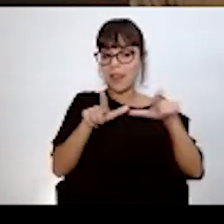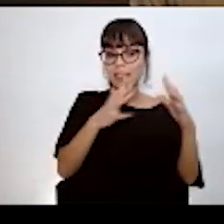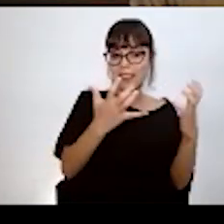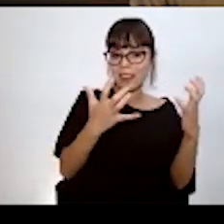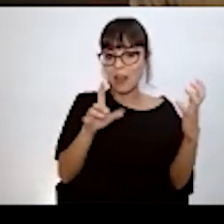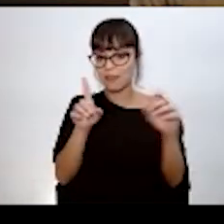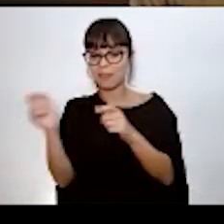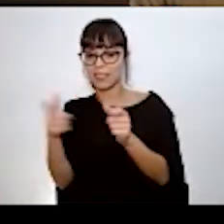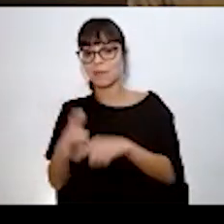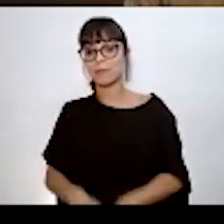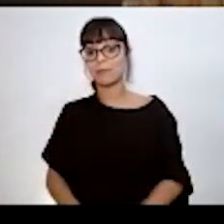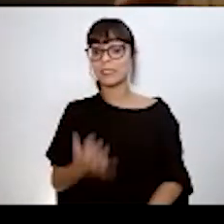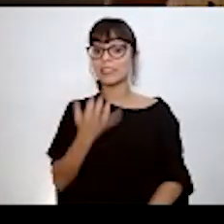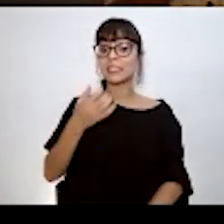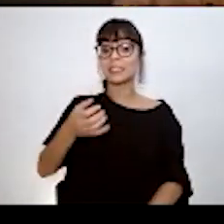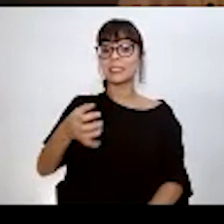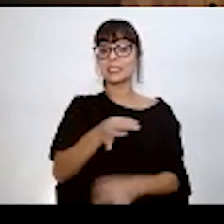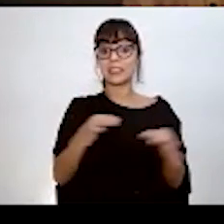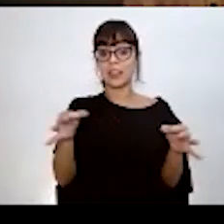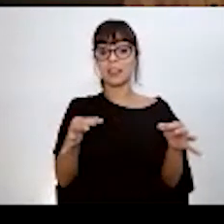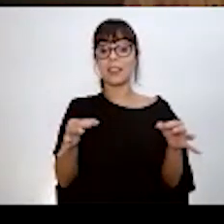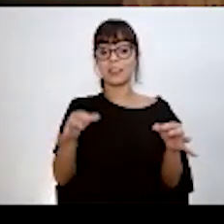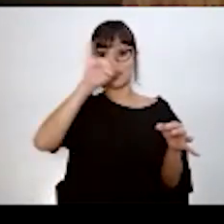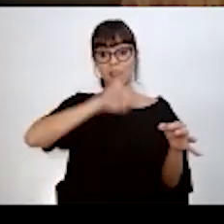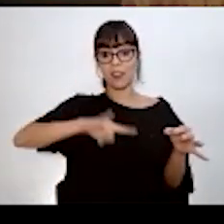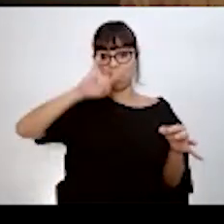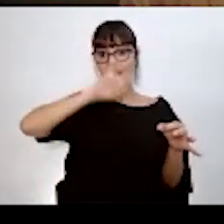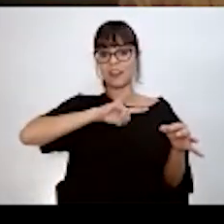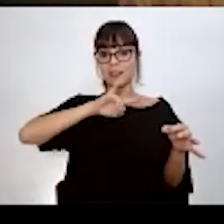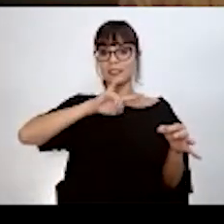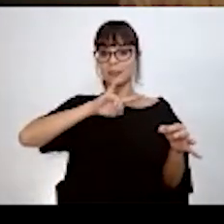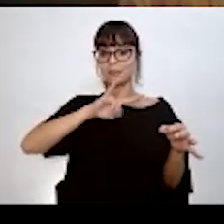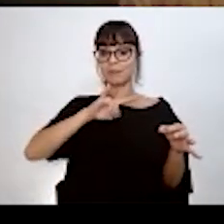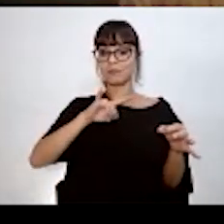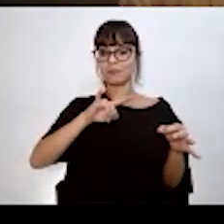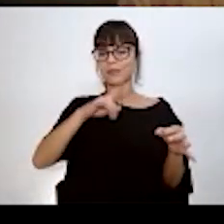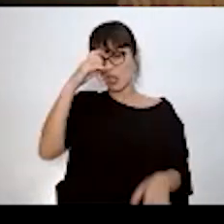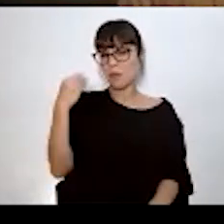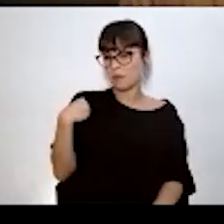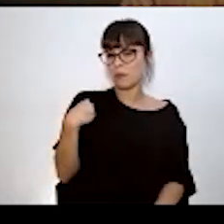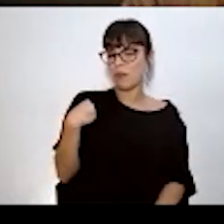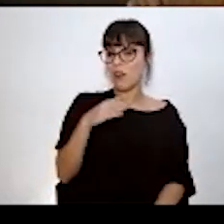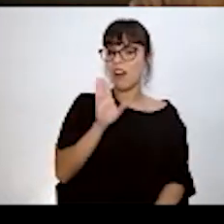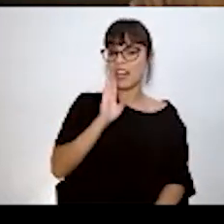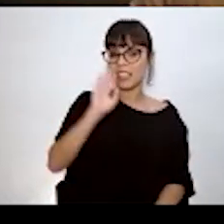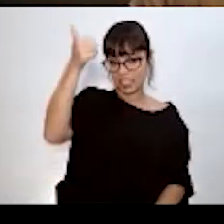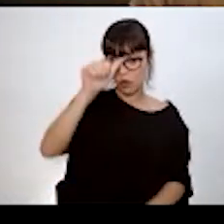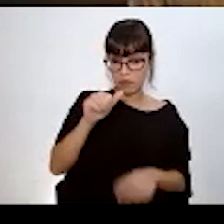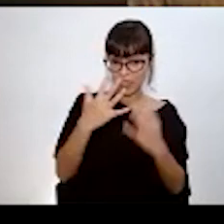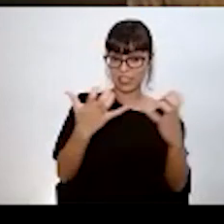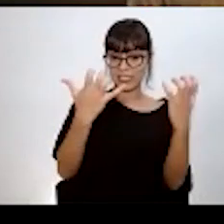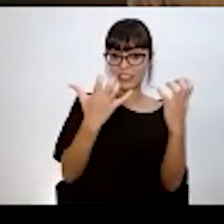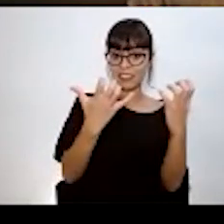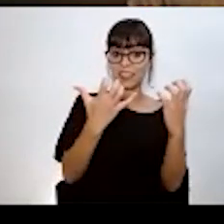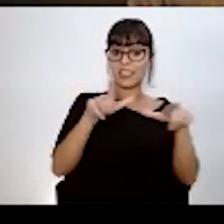también reflejo en otras islas, si se pueden reconocer, sí. Que creo que fue también la misma pregunta que se hizo en sala. Ahora mismo no la encuentro, pero